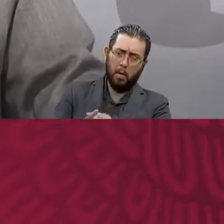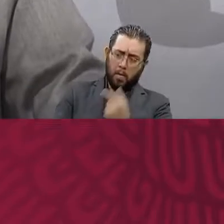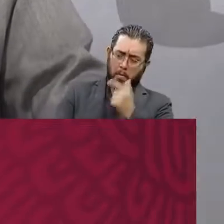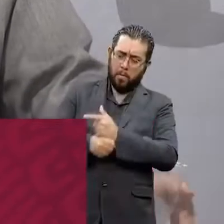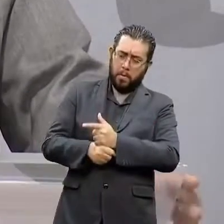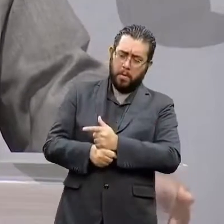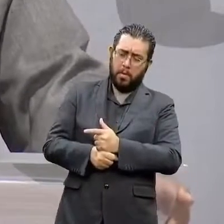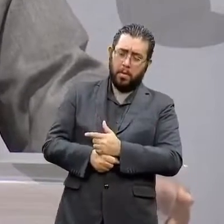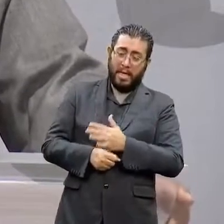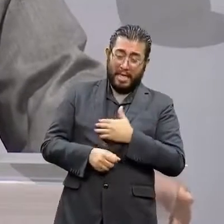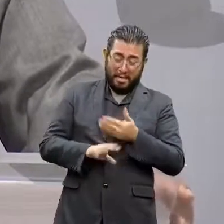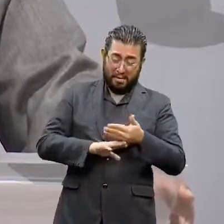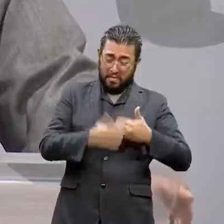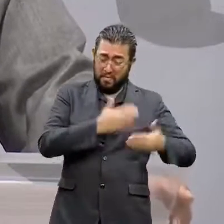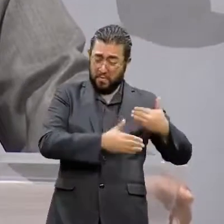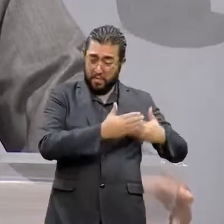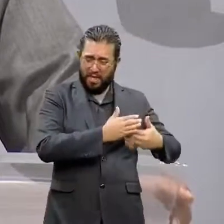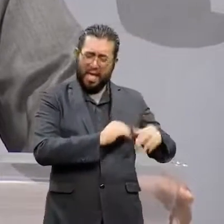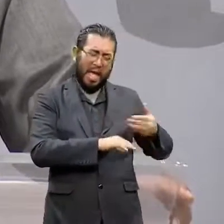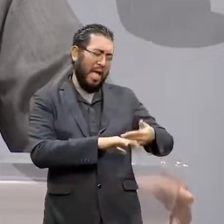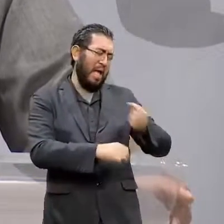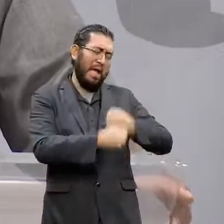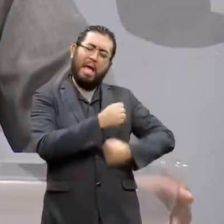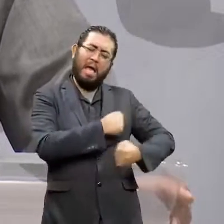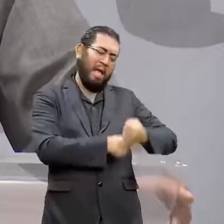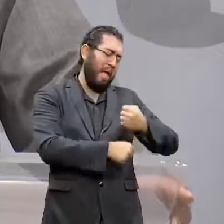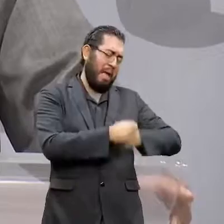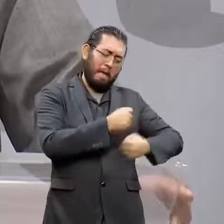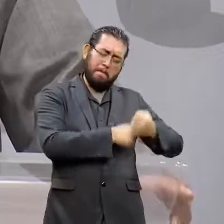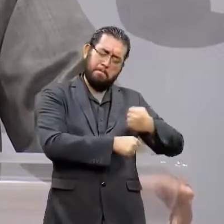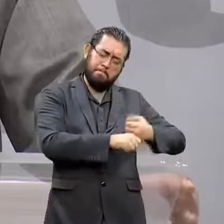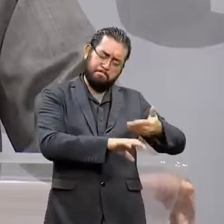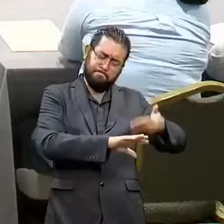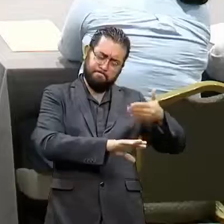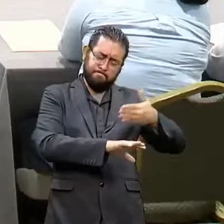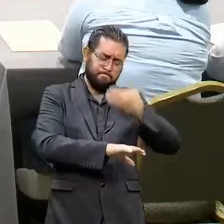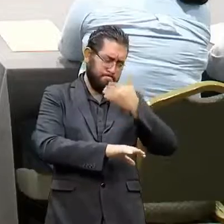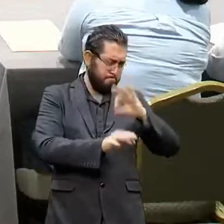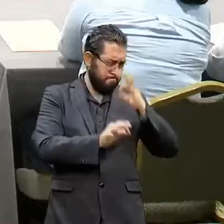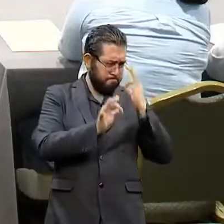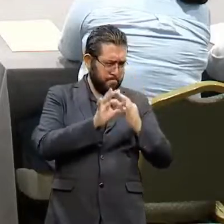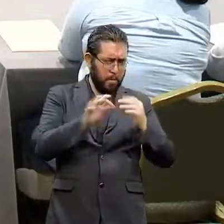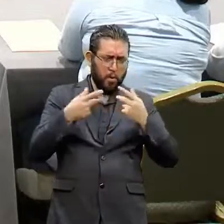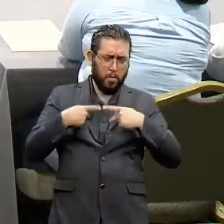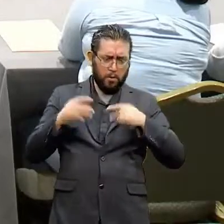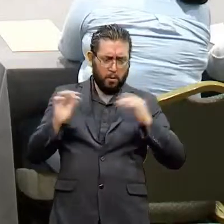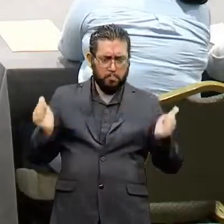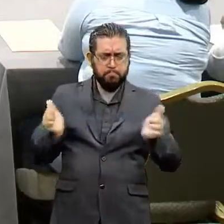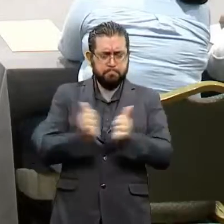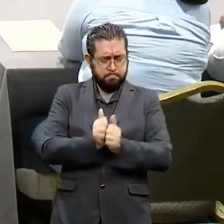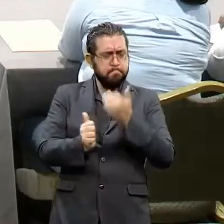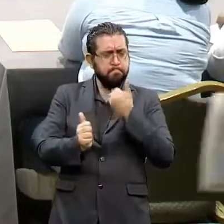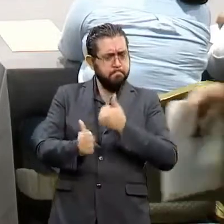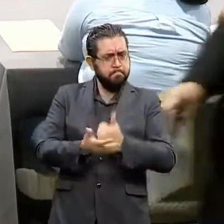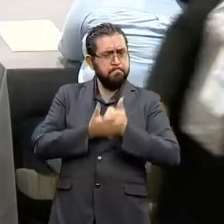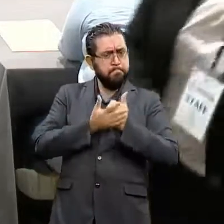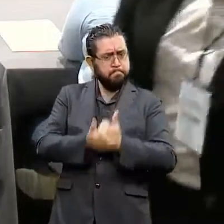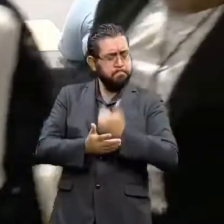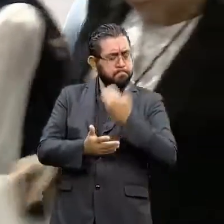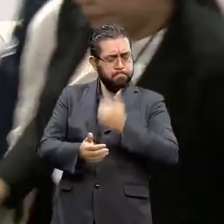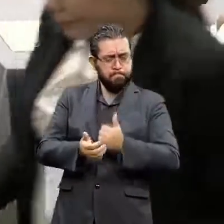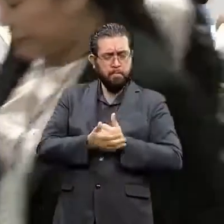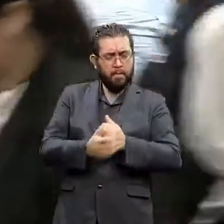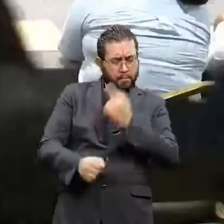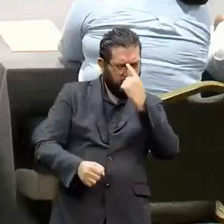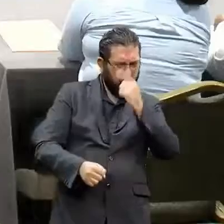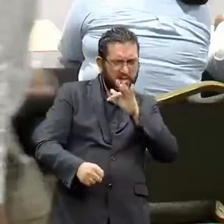desde el inicio de su gobierno sino desde hace muchos años a una Aliado fundamental en la defensa